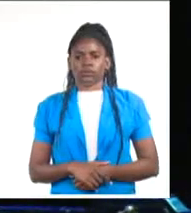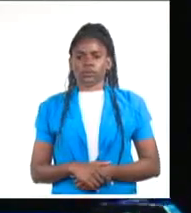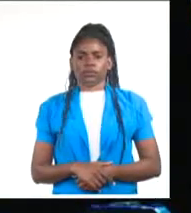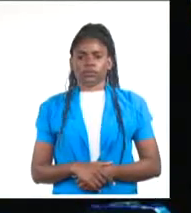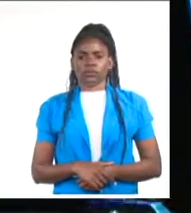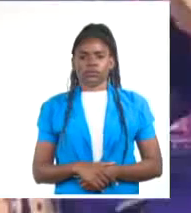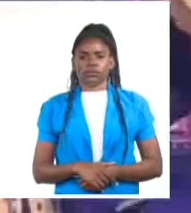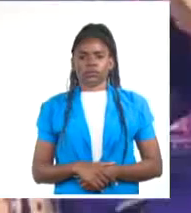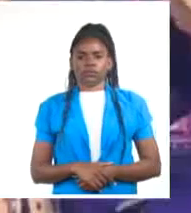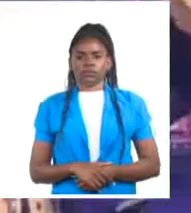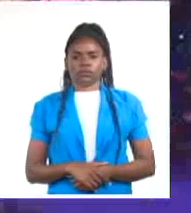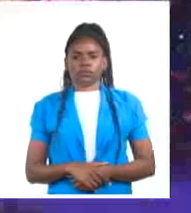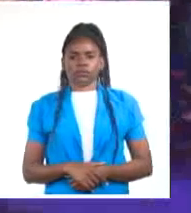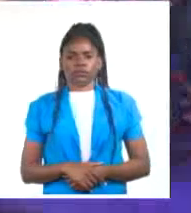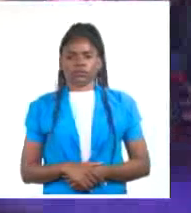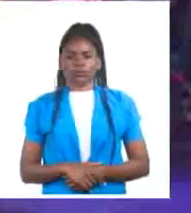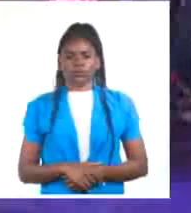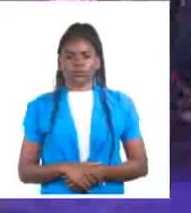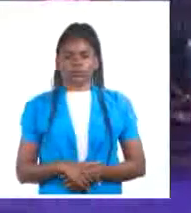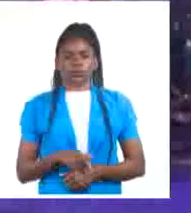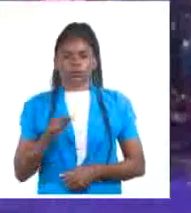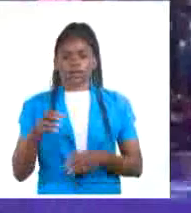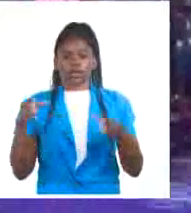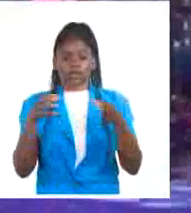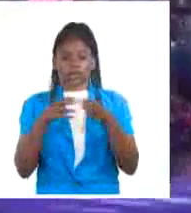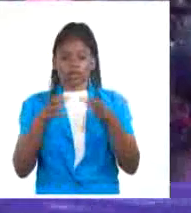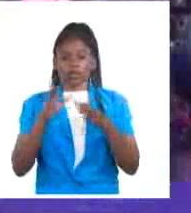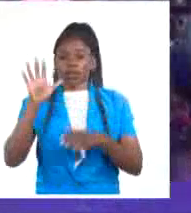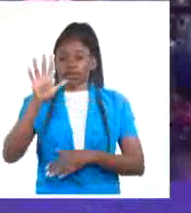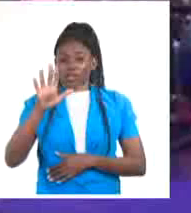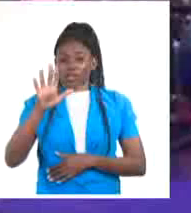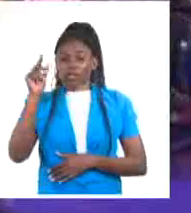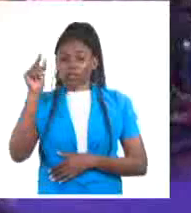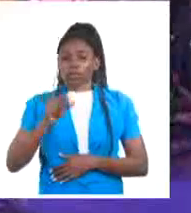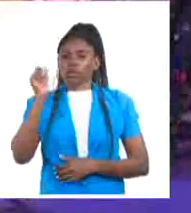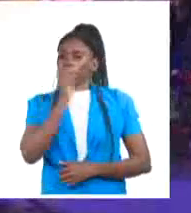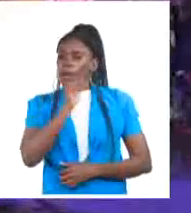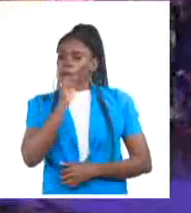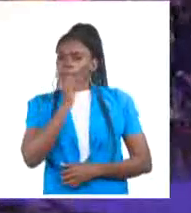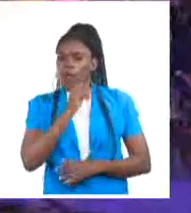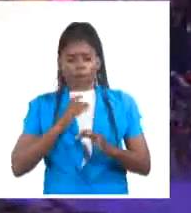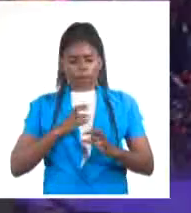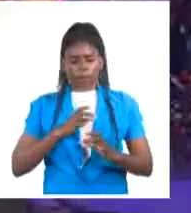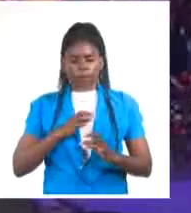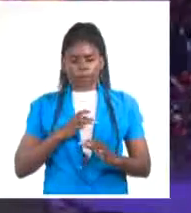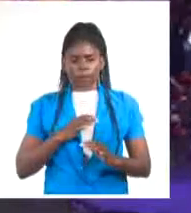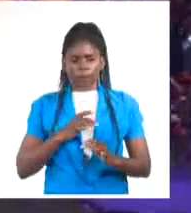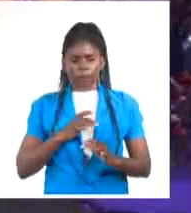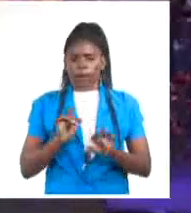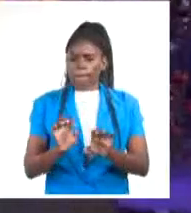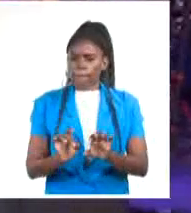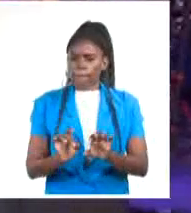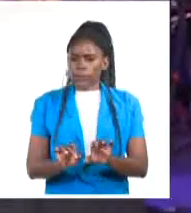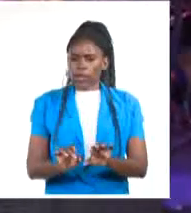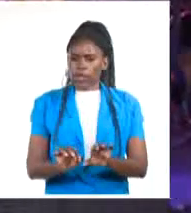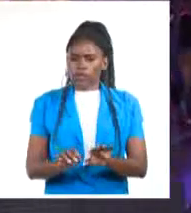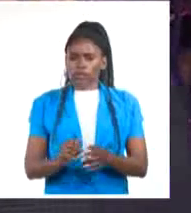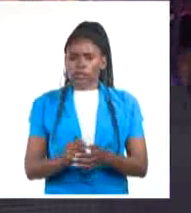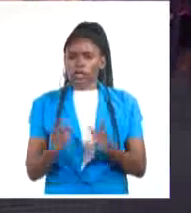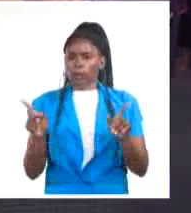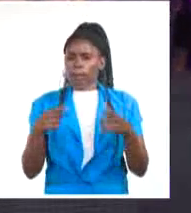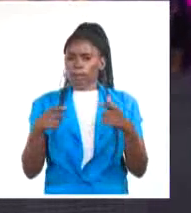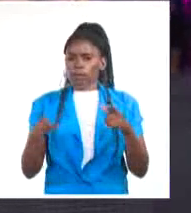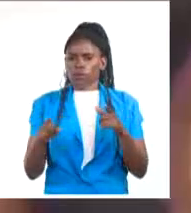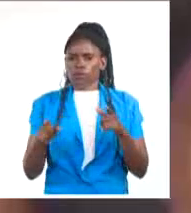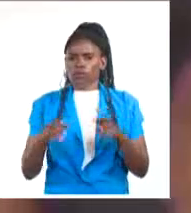El quinteto se lanzó al mercado con Universos Paralelos en 2017, un disco con un formato más clásico e instrumental